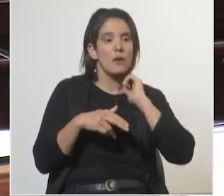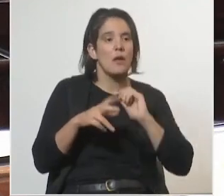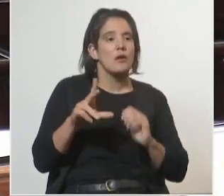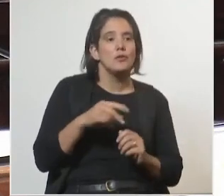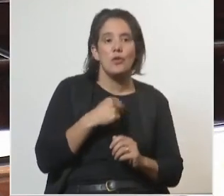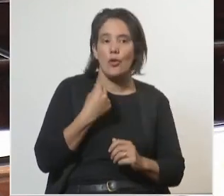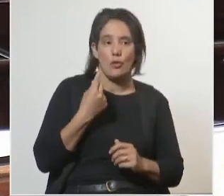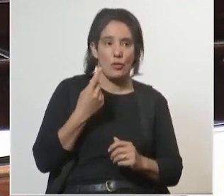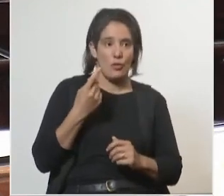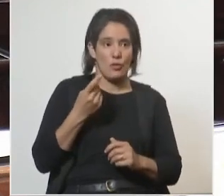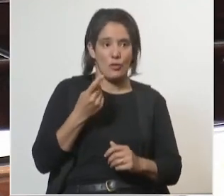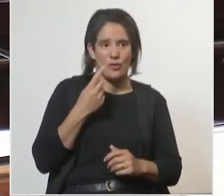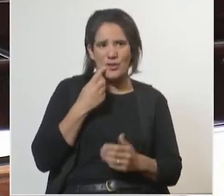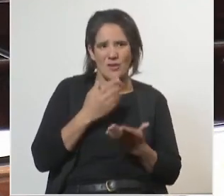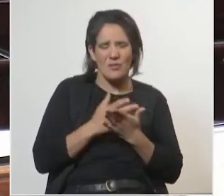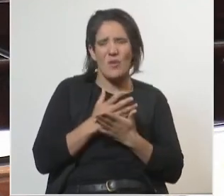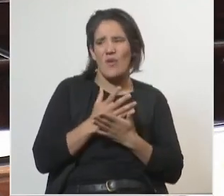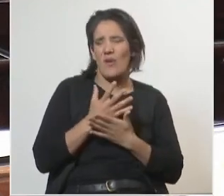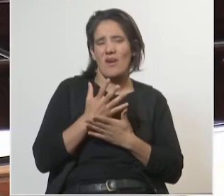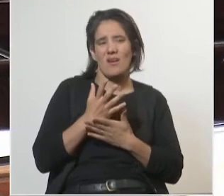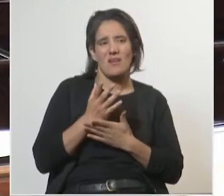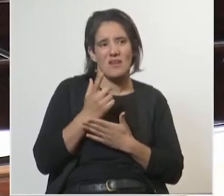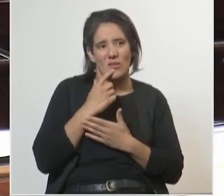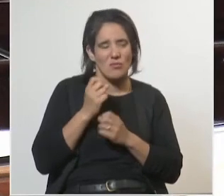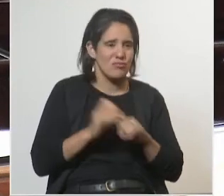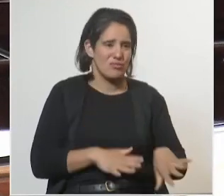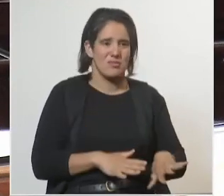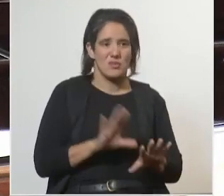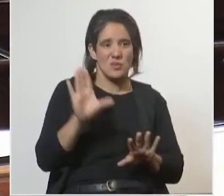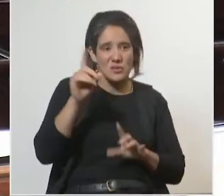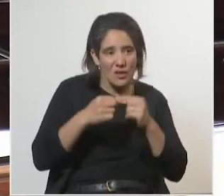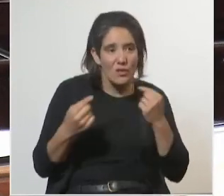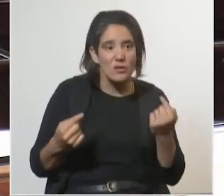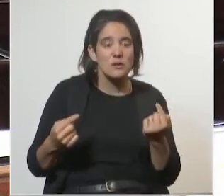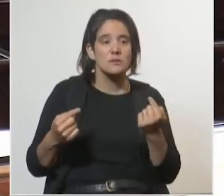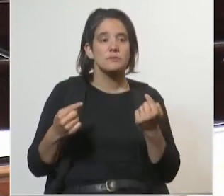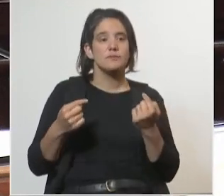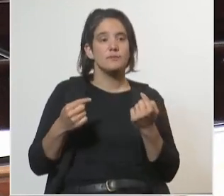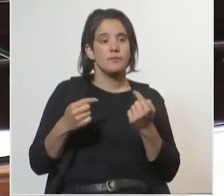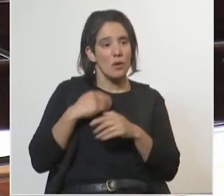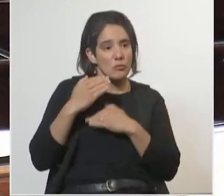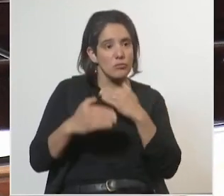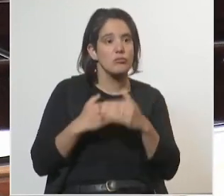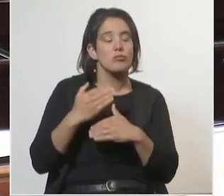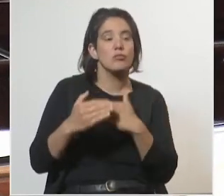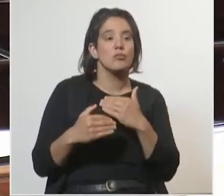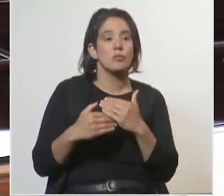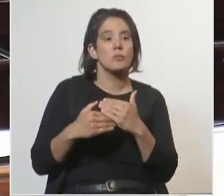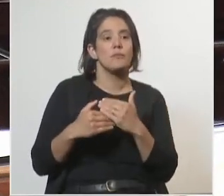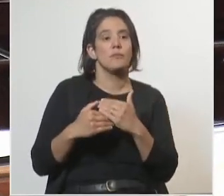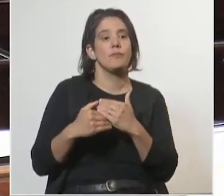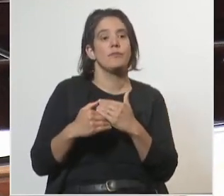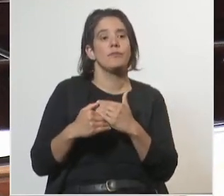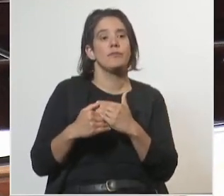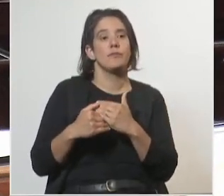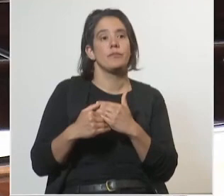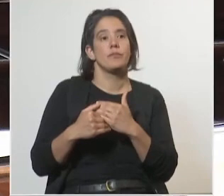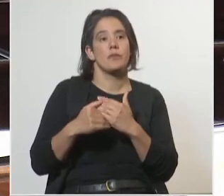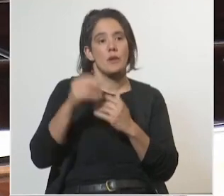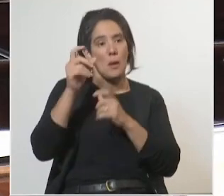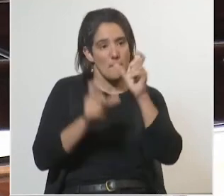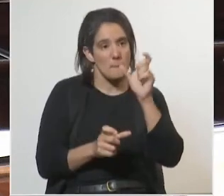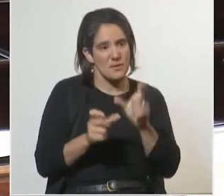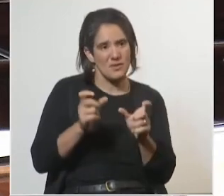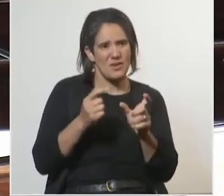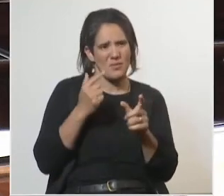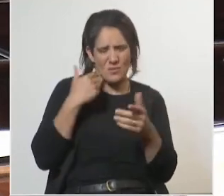Nos debimos haber ahorrado todas esas cosas y continuar enfrentando personas por